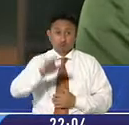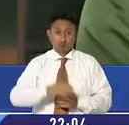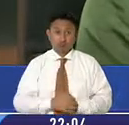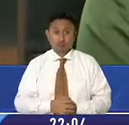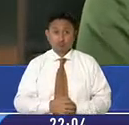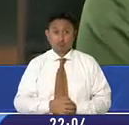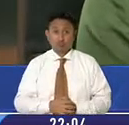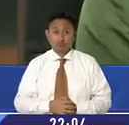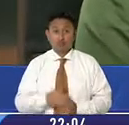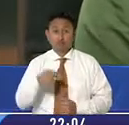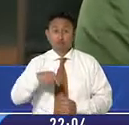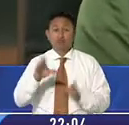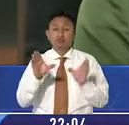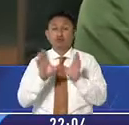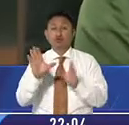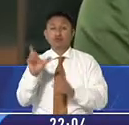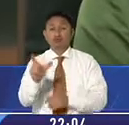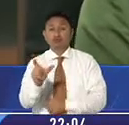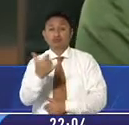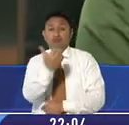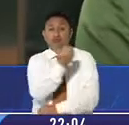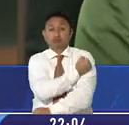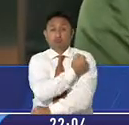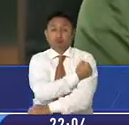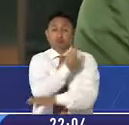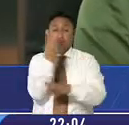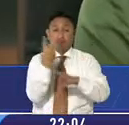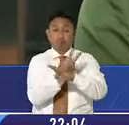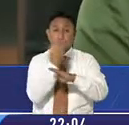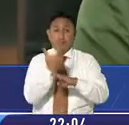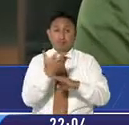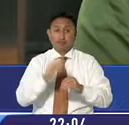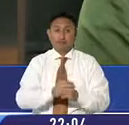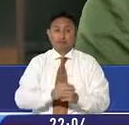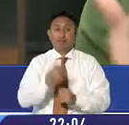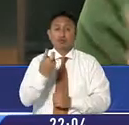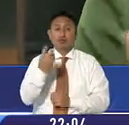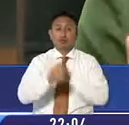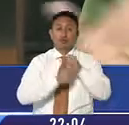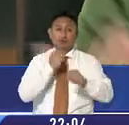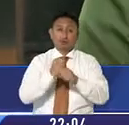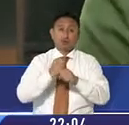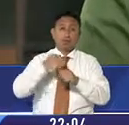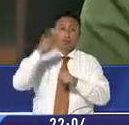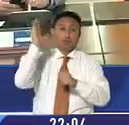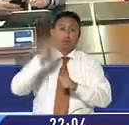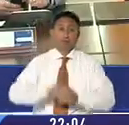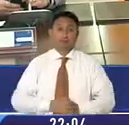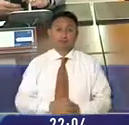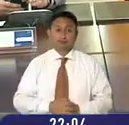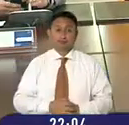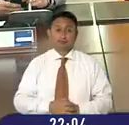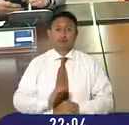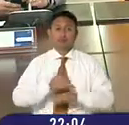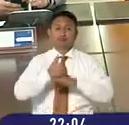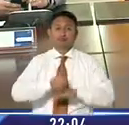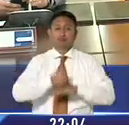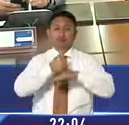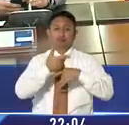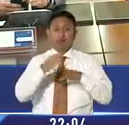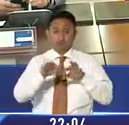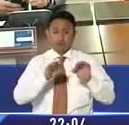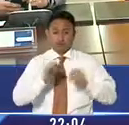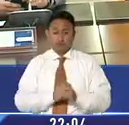Certificados o carnets de vacunación con dos dosis a mayores de 12 años, de 12 años en adelante. Las autoridades precisaron que no será